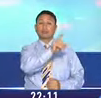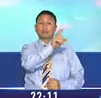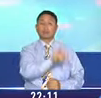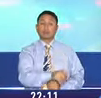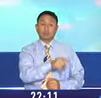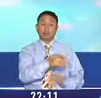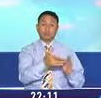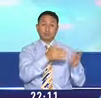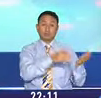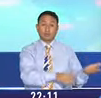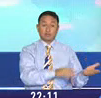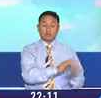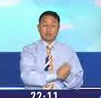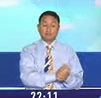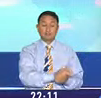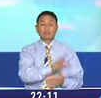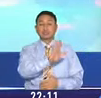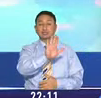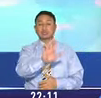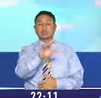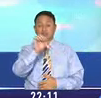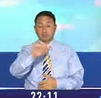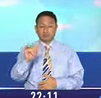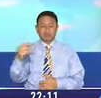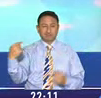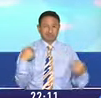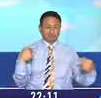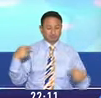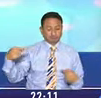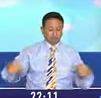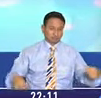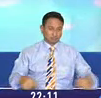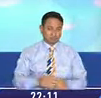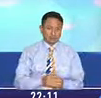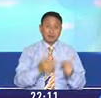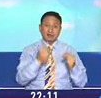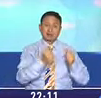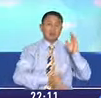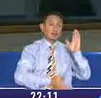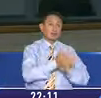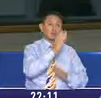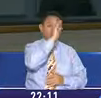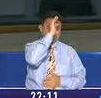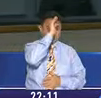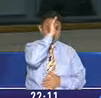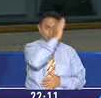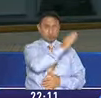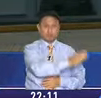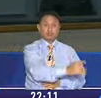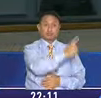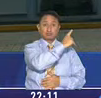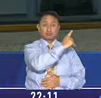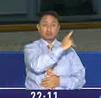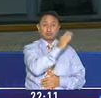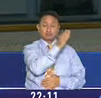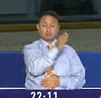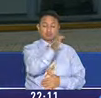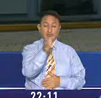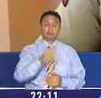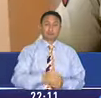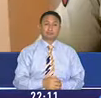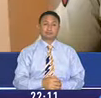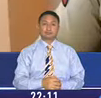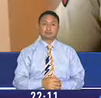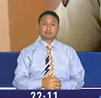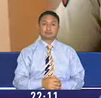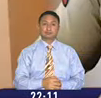de ellas y otras cinco que resultaron heridas las que fueron trasladadas de inmediato al hospital Francisco de